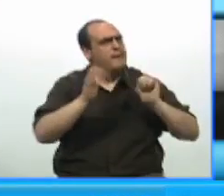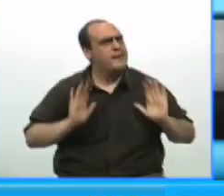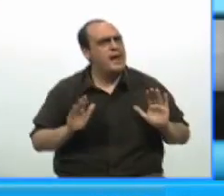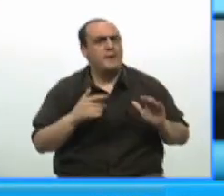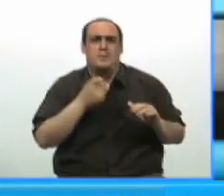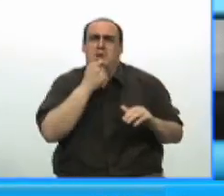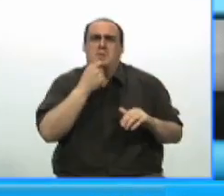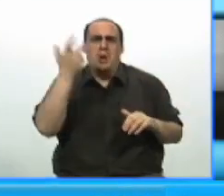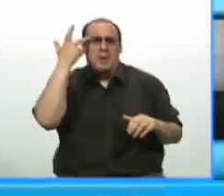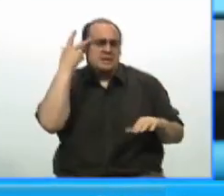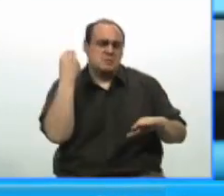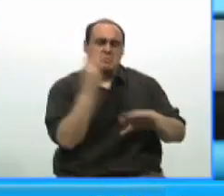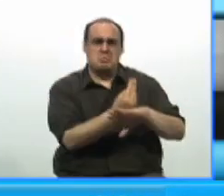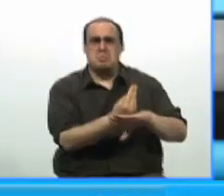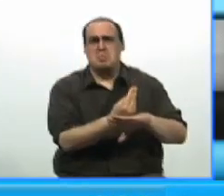a Messi